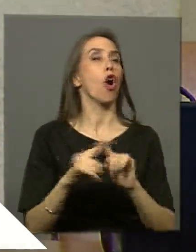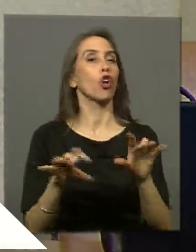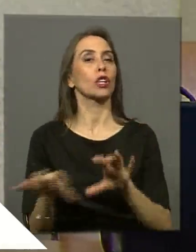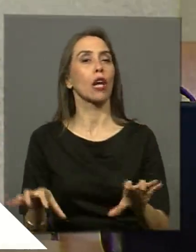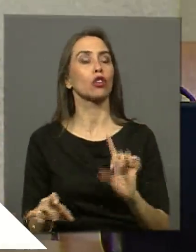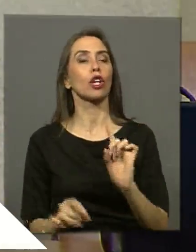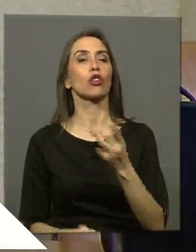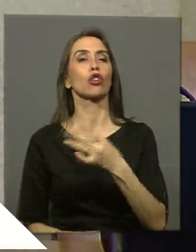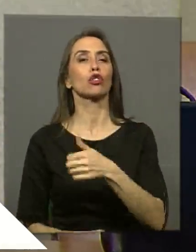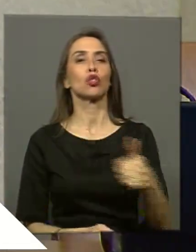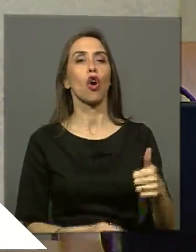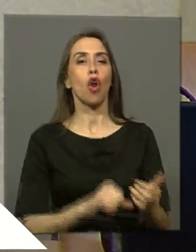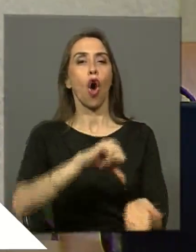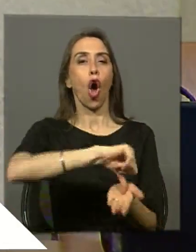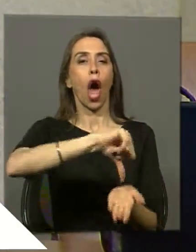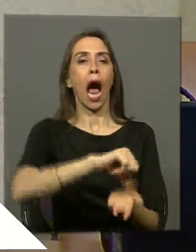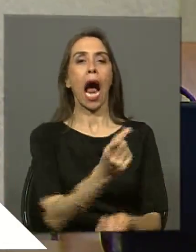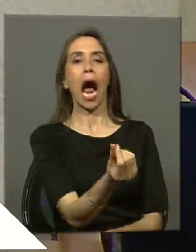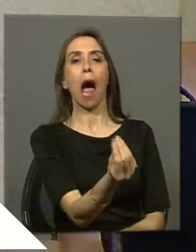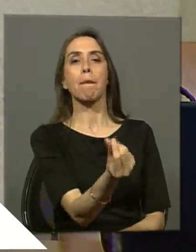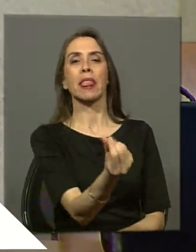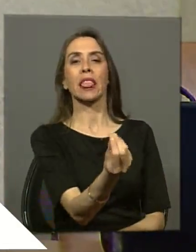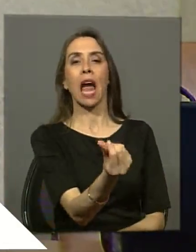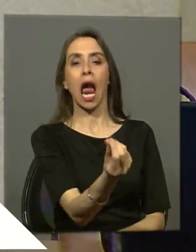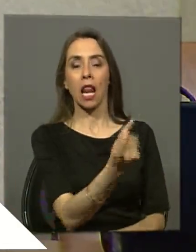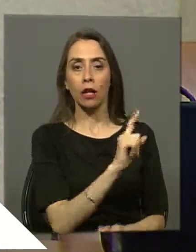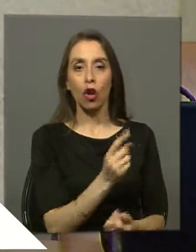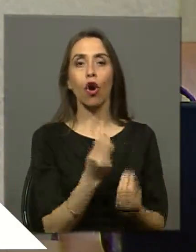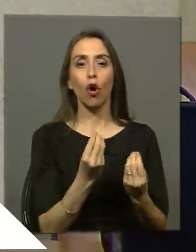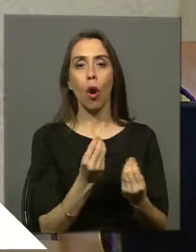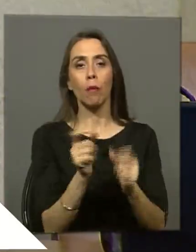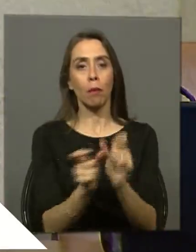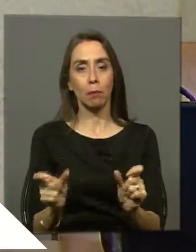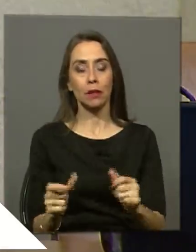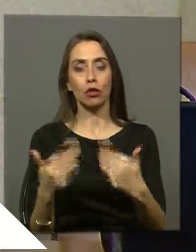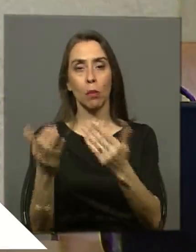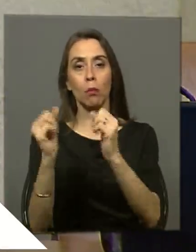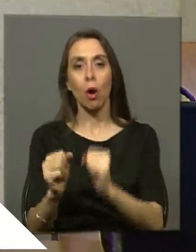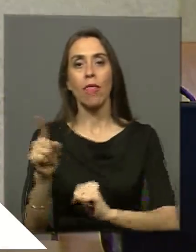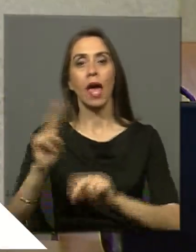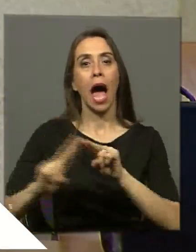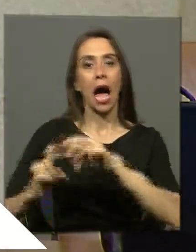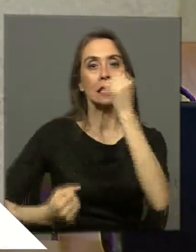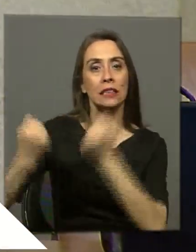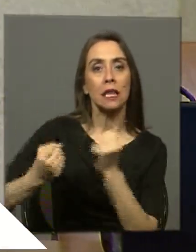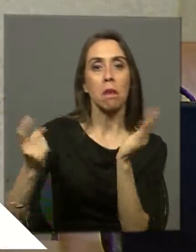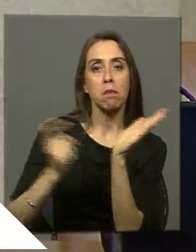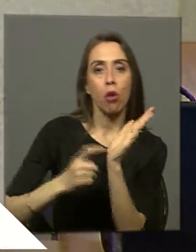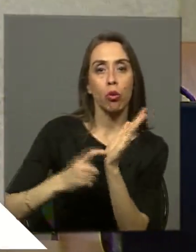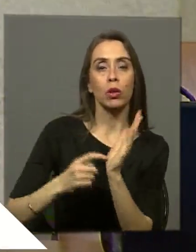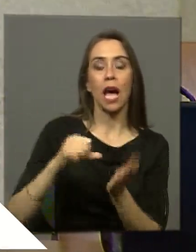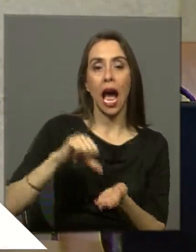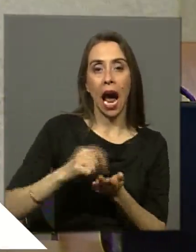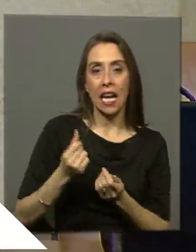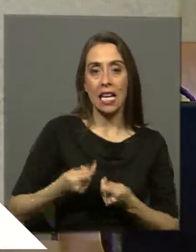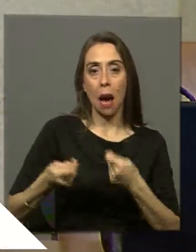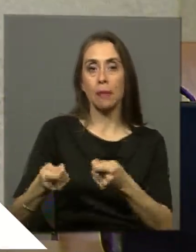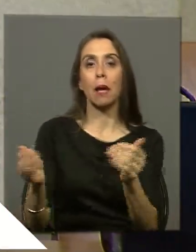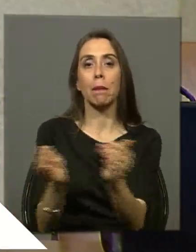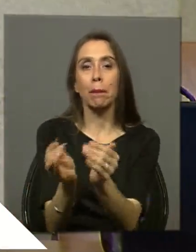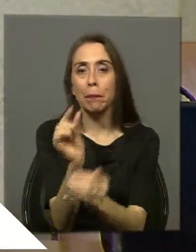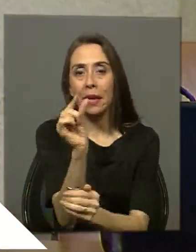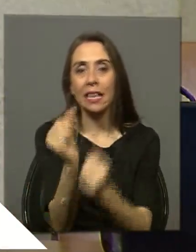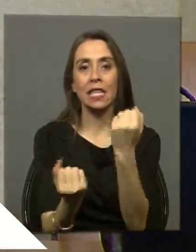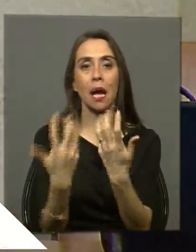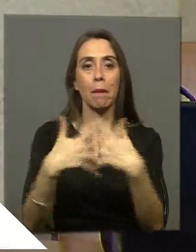solo el capital sino como le entregamos a la gente capacidad productiva capital de trabajo para las microempresas para